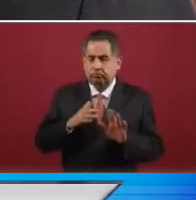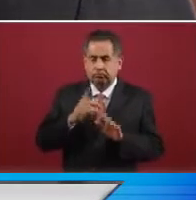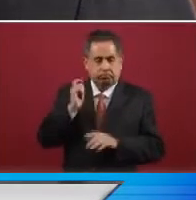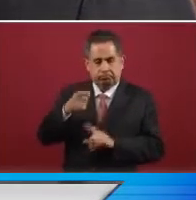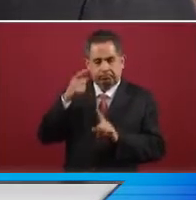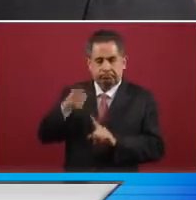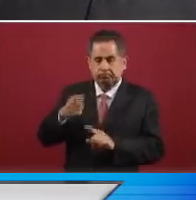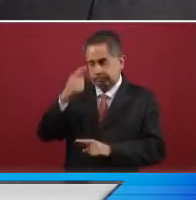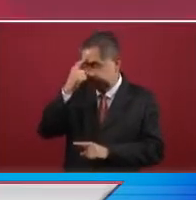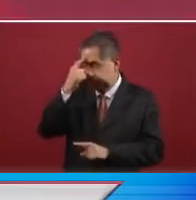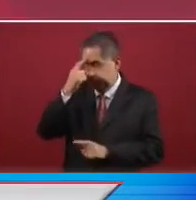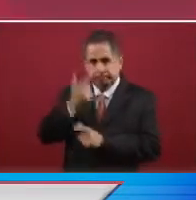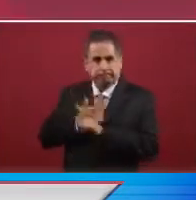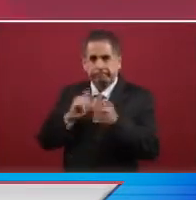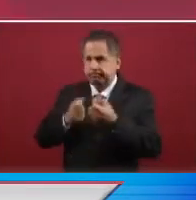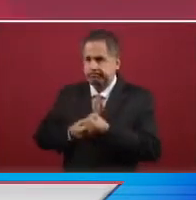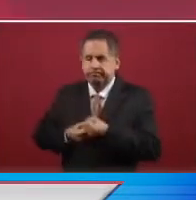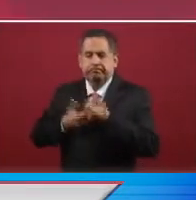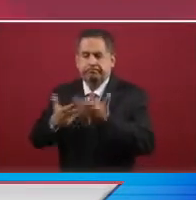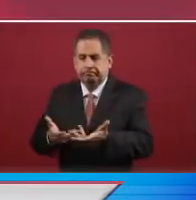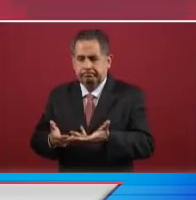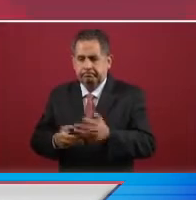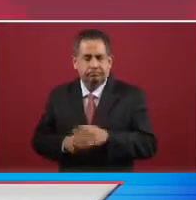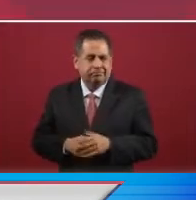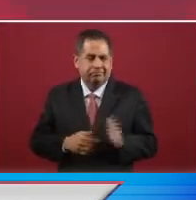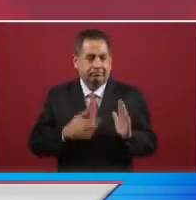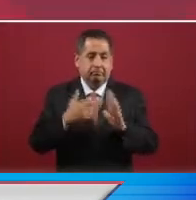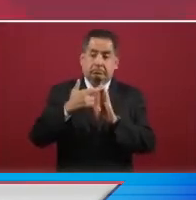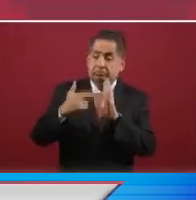Regulación de medios. No creo en la regulación,